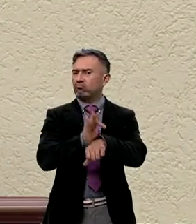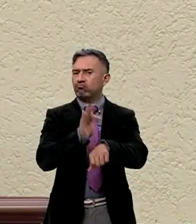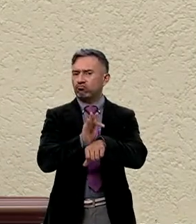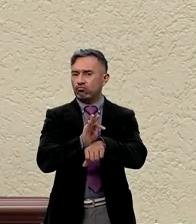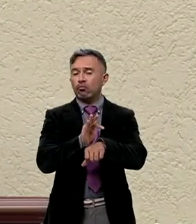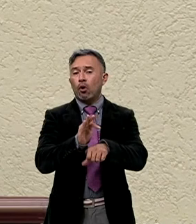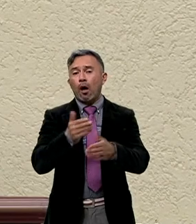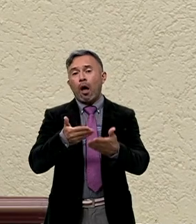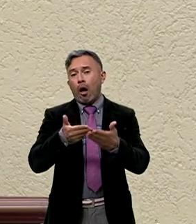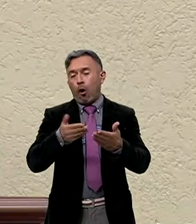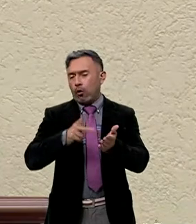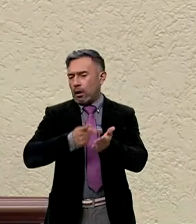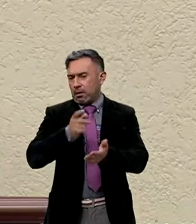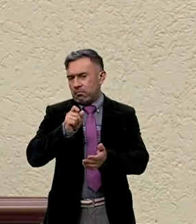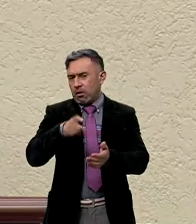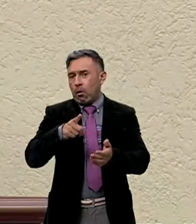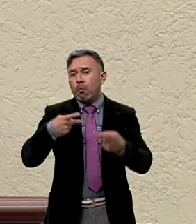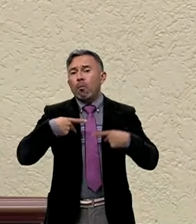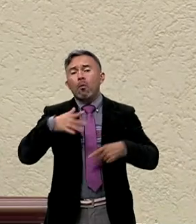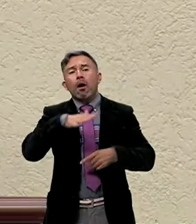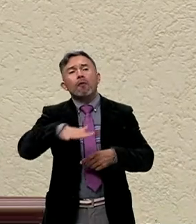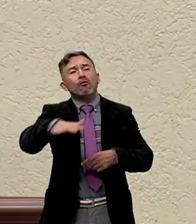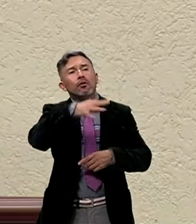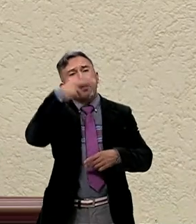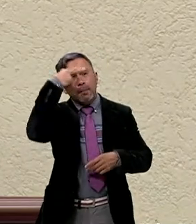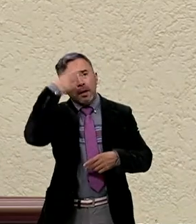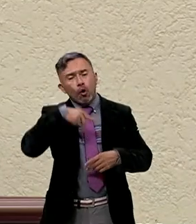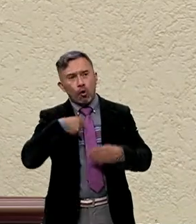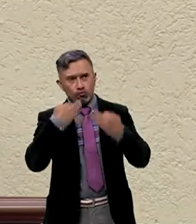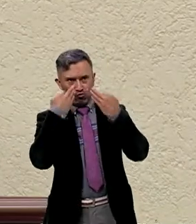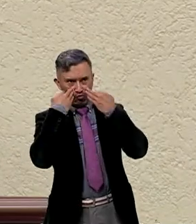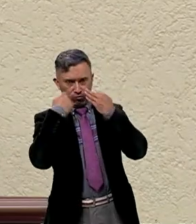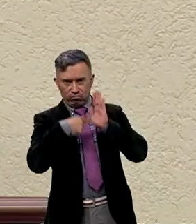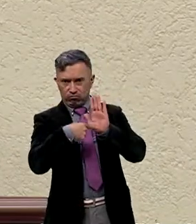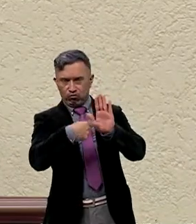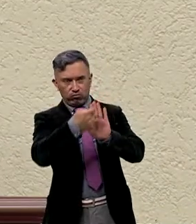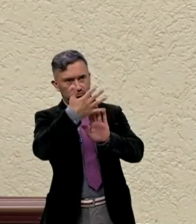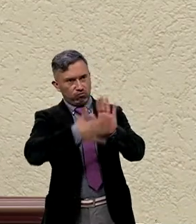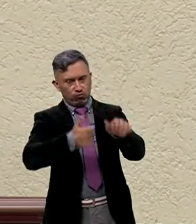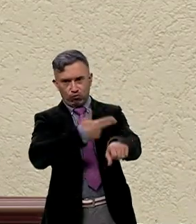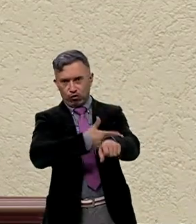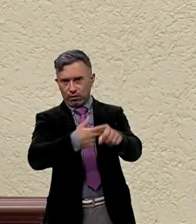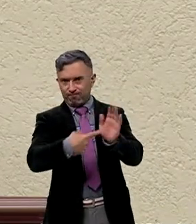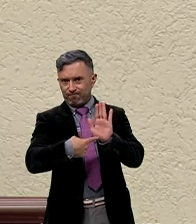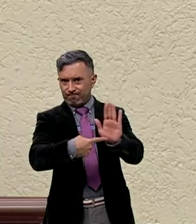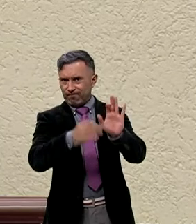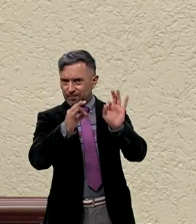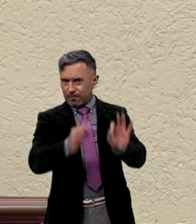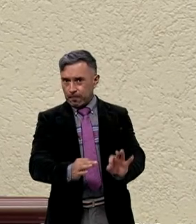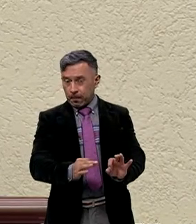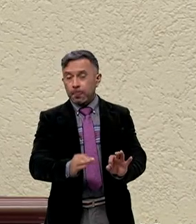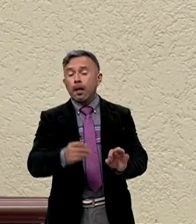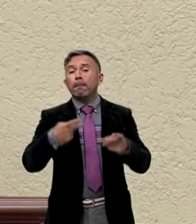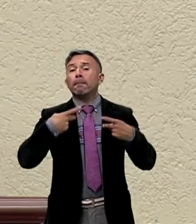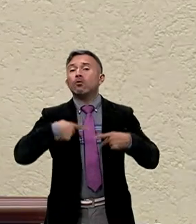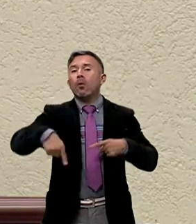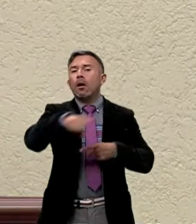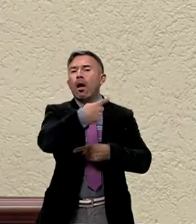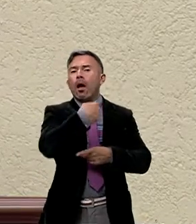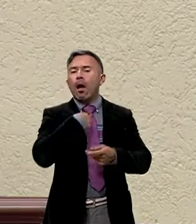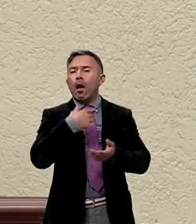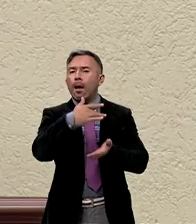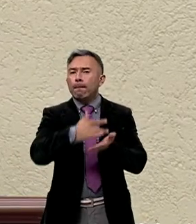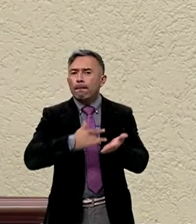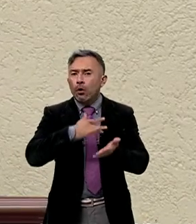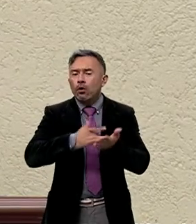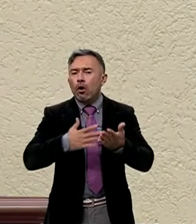al pueblo de mexico gracias de nuevo a las y los ciudadanos mexicanos por su respaldo apoyo y confianza